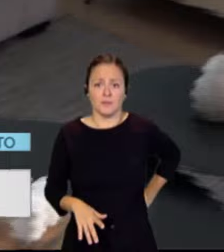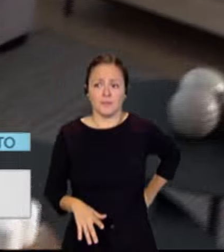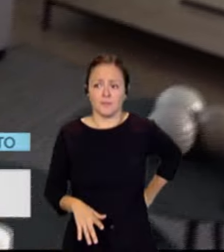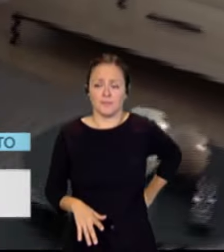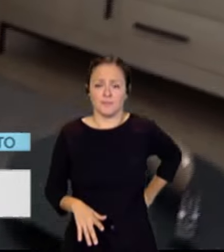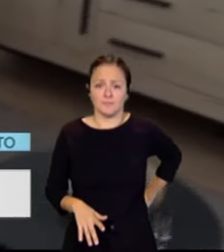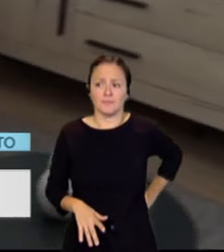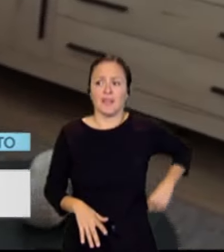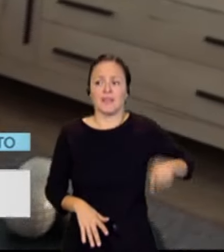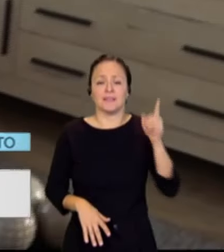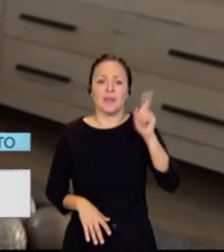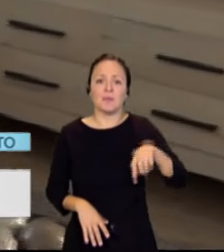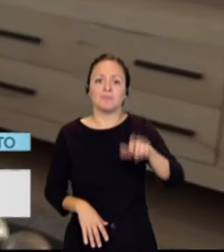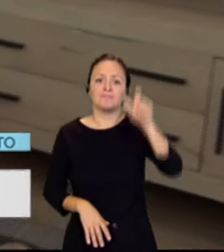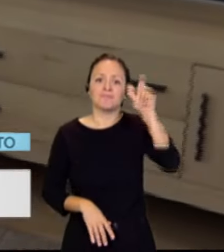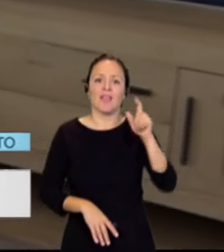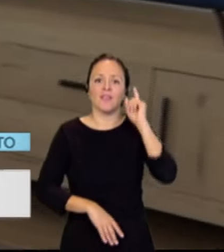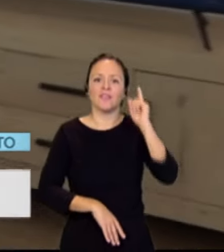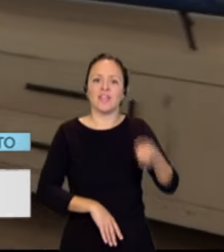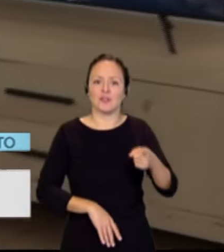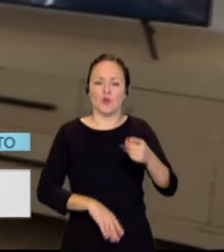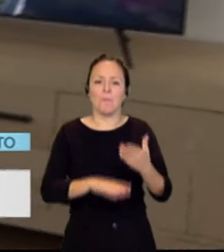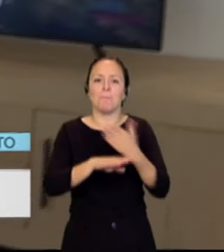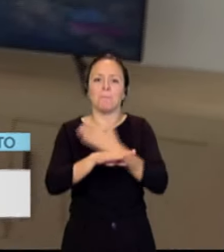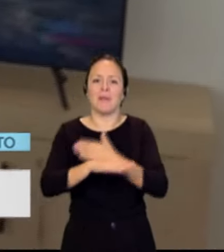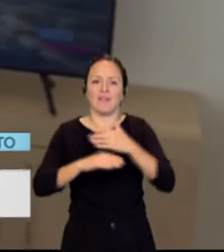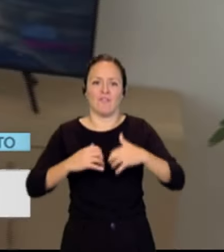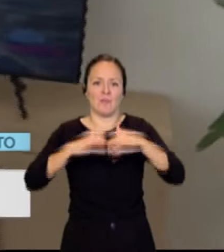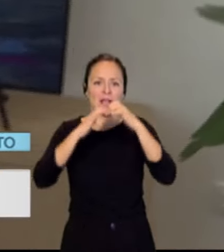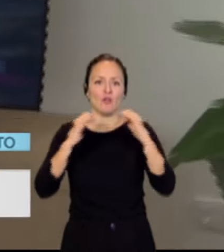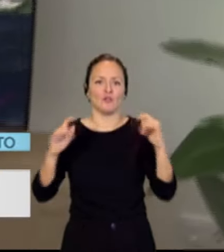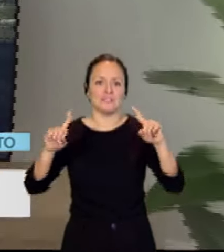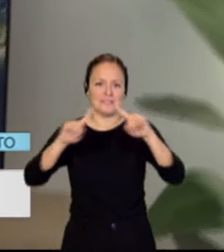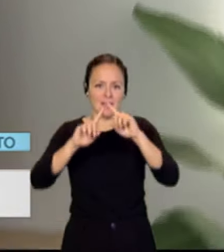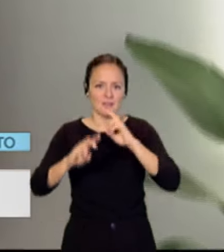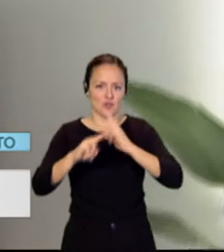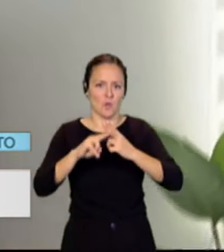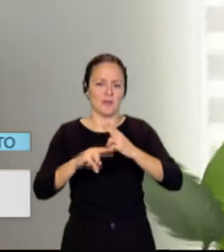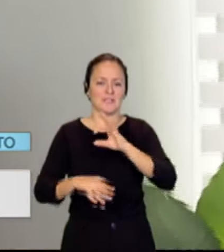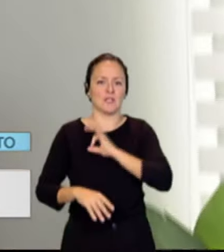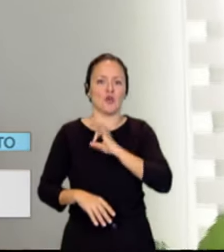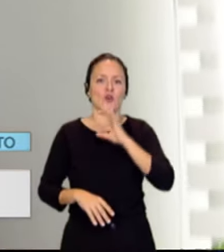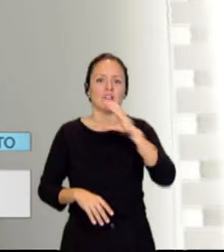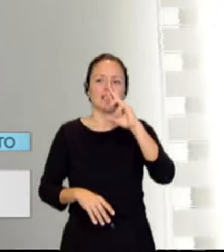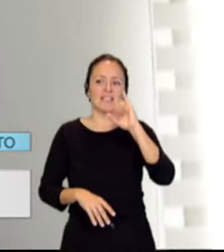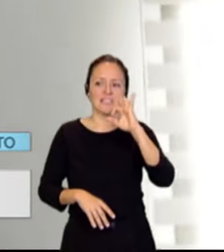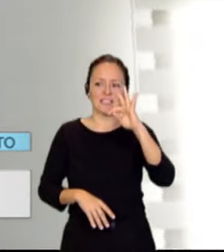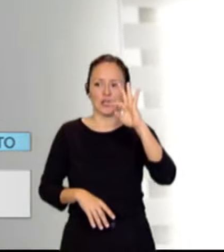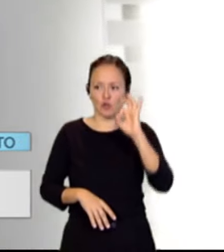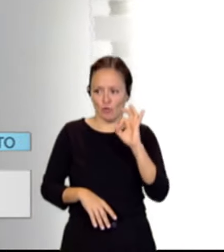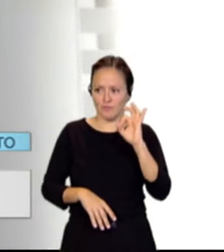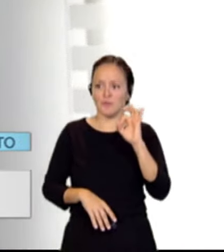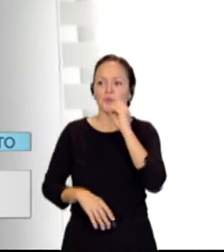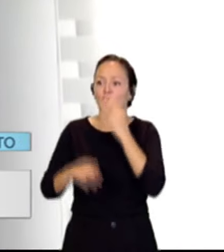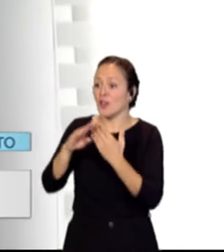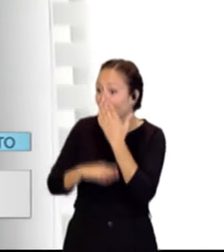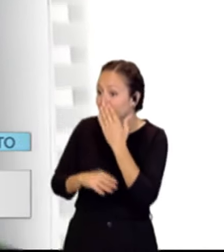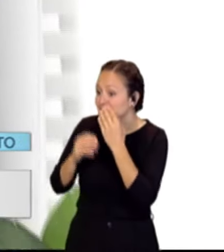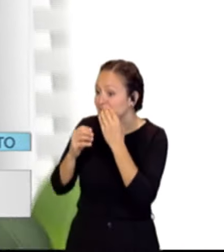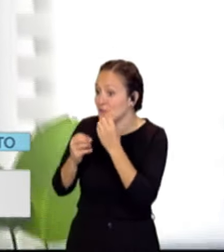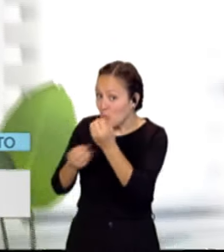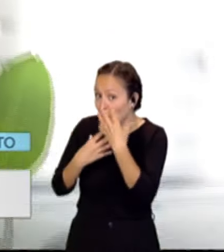nos acompaña el director de prefabricados teide Cristo Hernández para contarnos más detalles sobre estas viviendas Buenos días Cristo Buenos días Ema qué tal